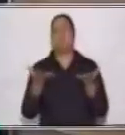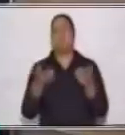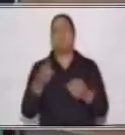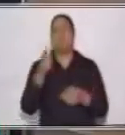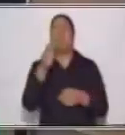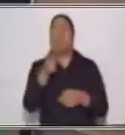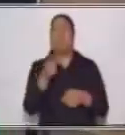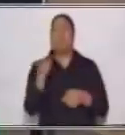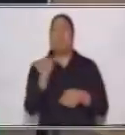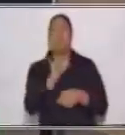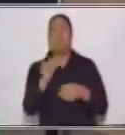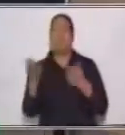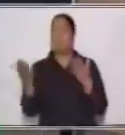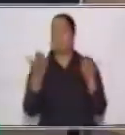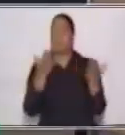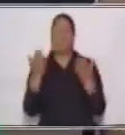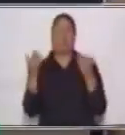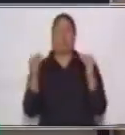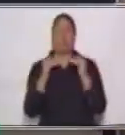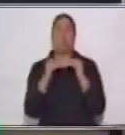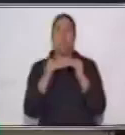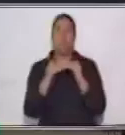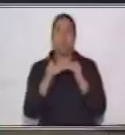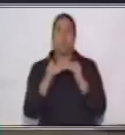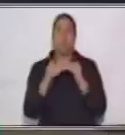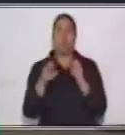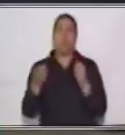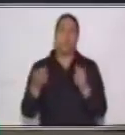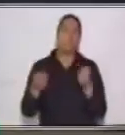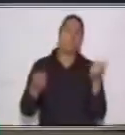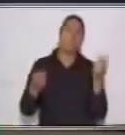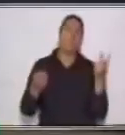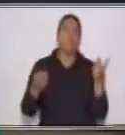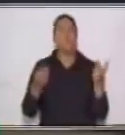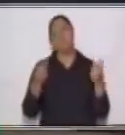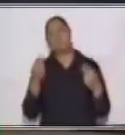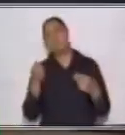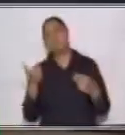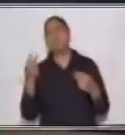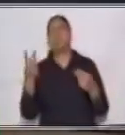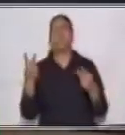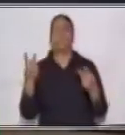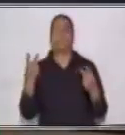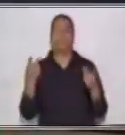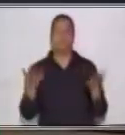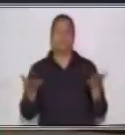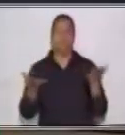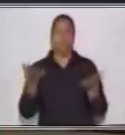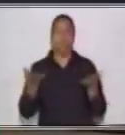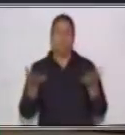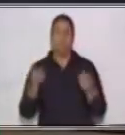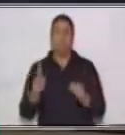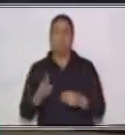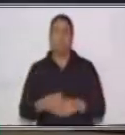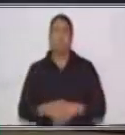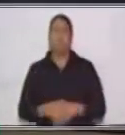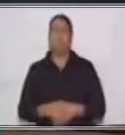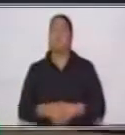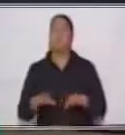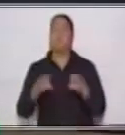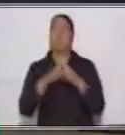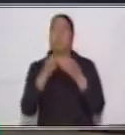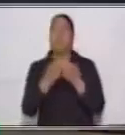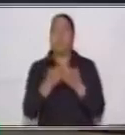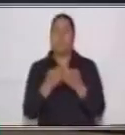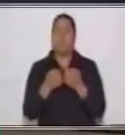para que la igualdad no cambie. Quitamos 2 en ambos lados, en ambos miembros